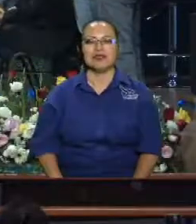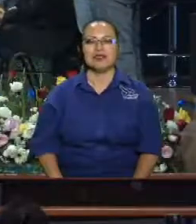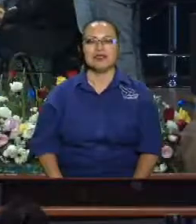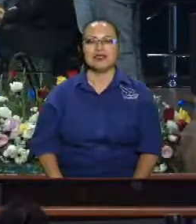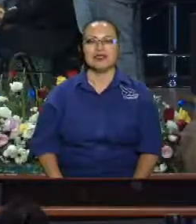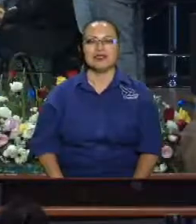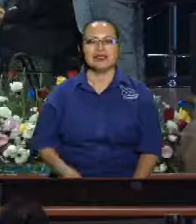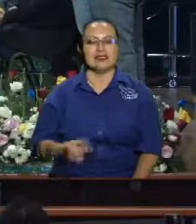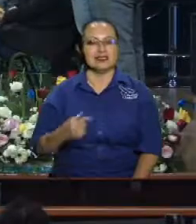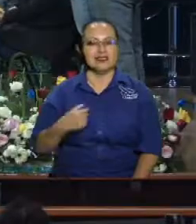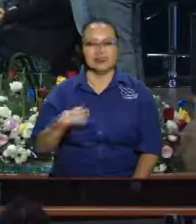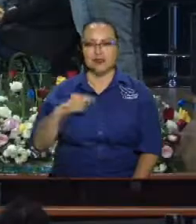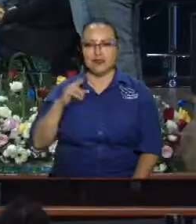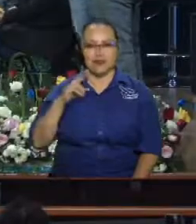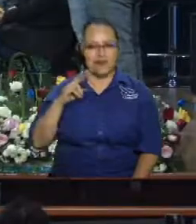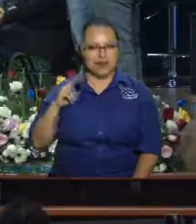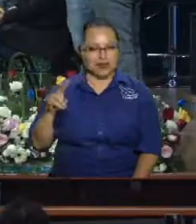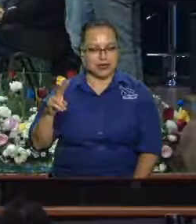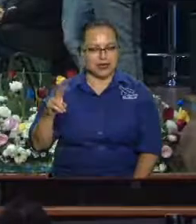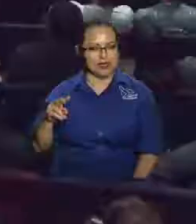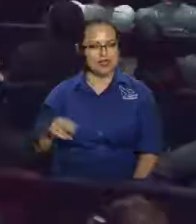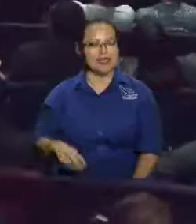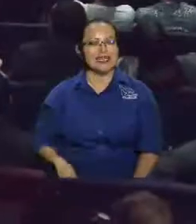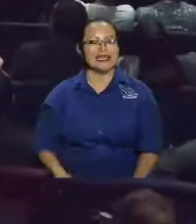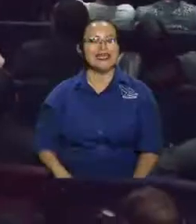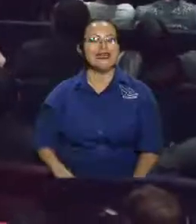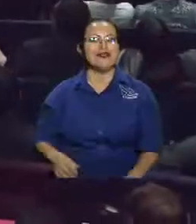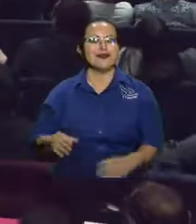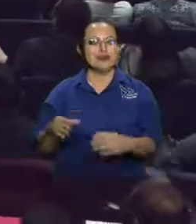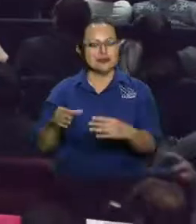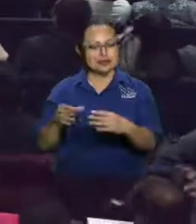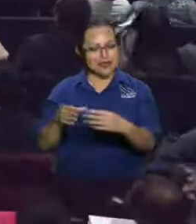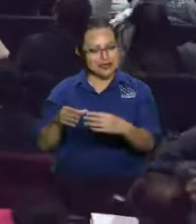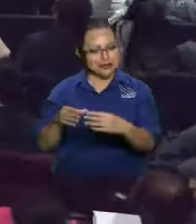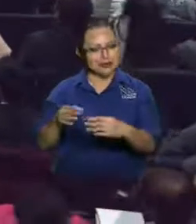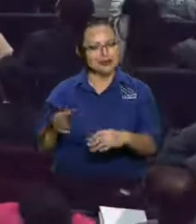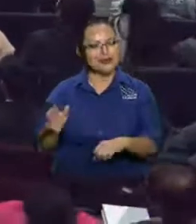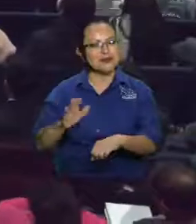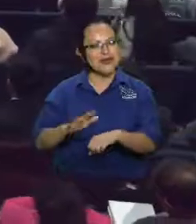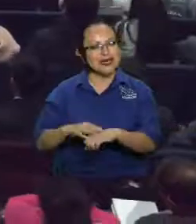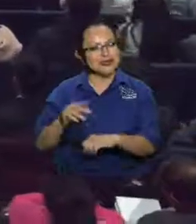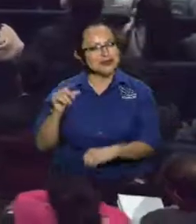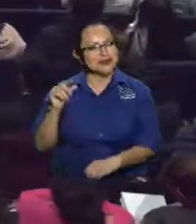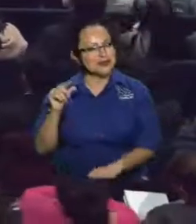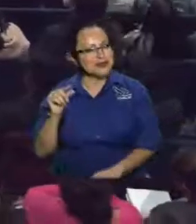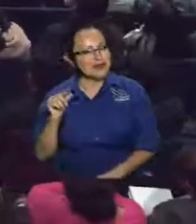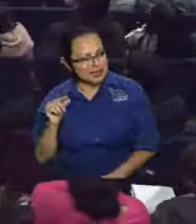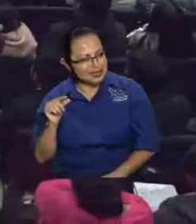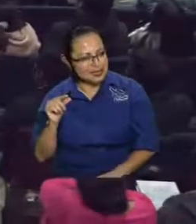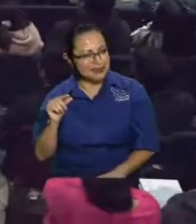miro. Dale. Yo estoy platicando. Yo miro que ahora lo estás cortando más así.